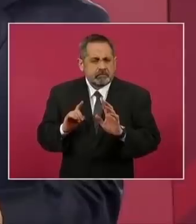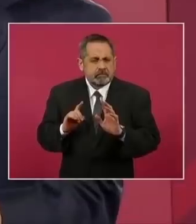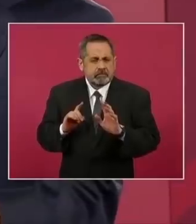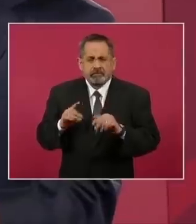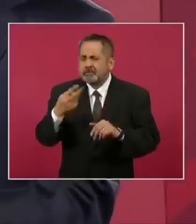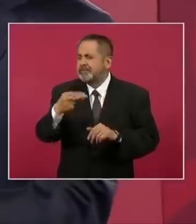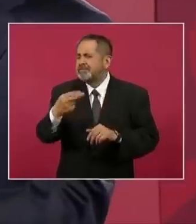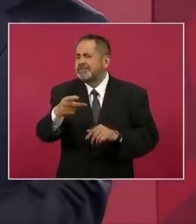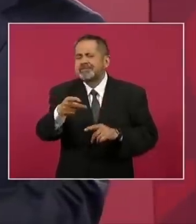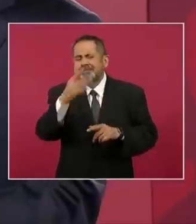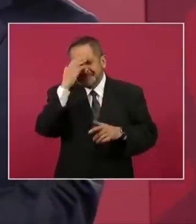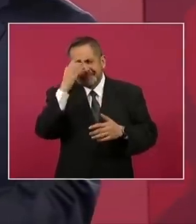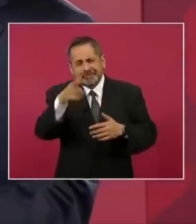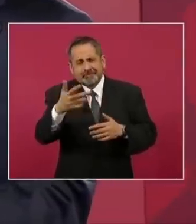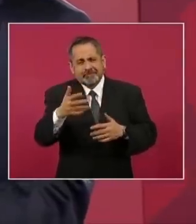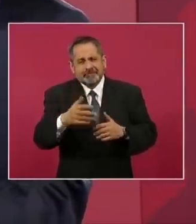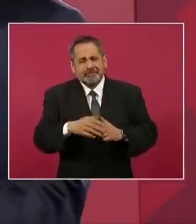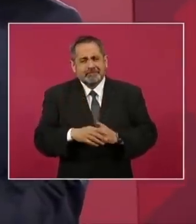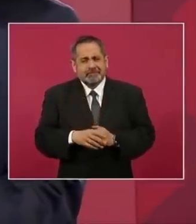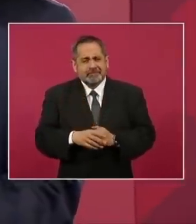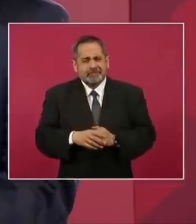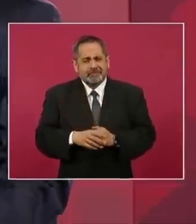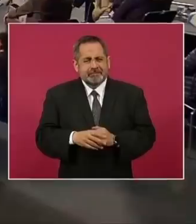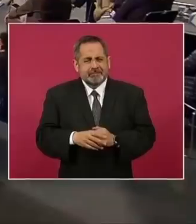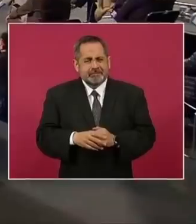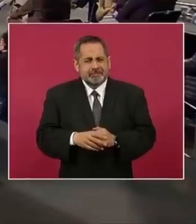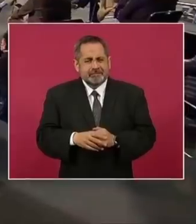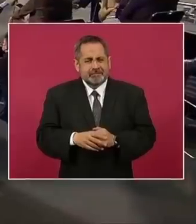¿cómo se llamaba la empresa?